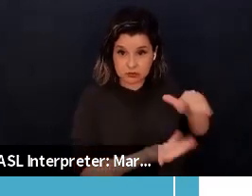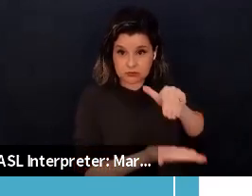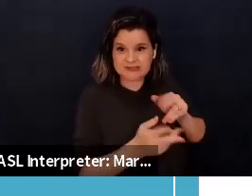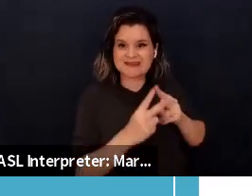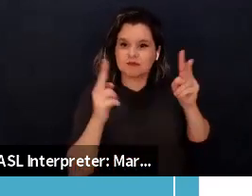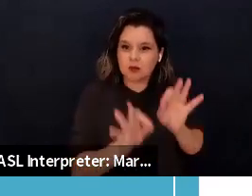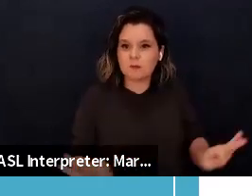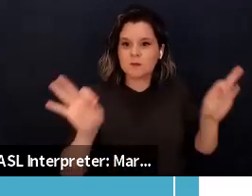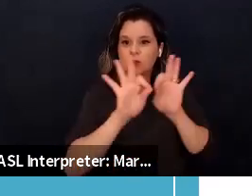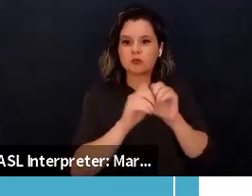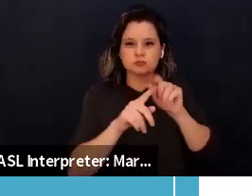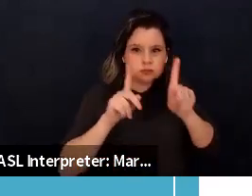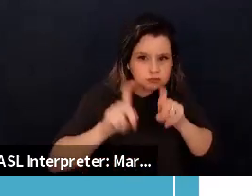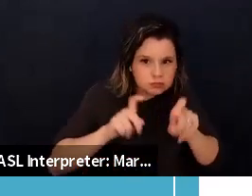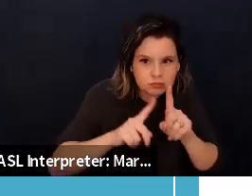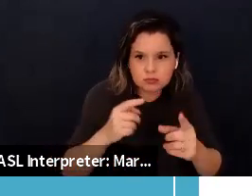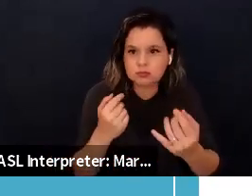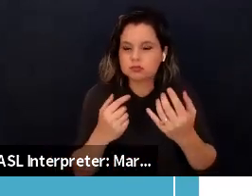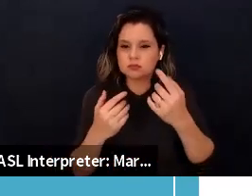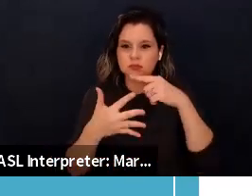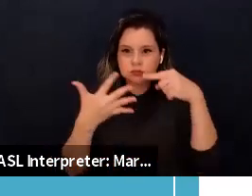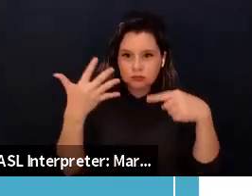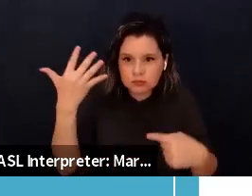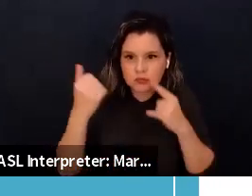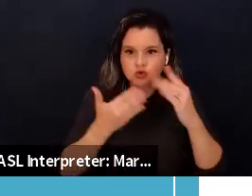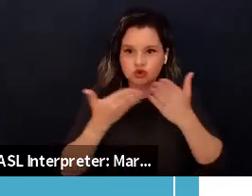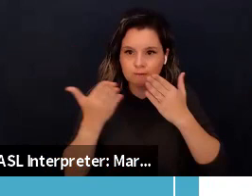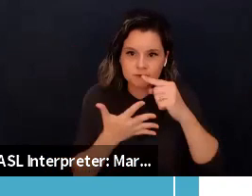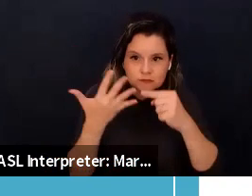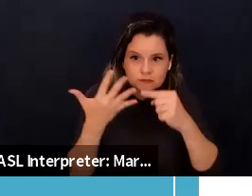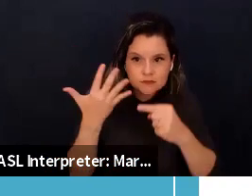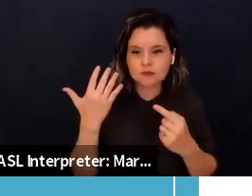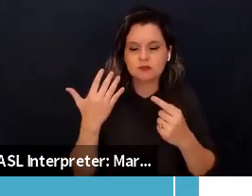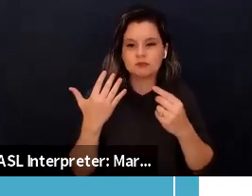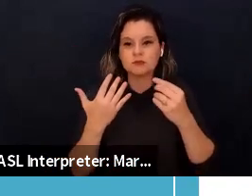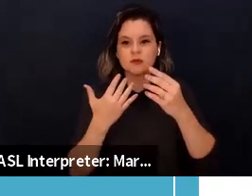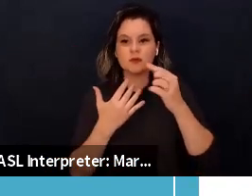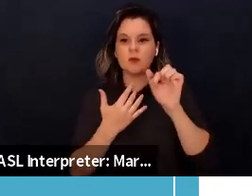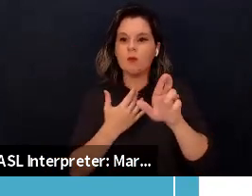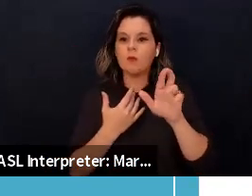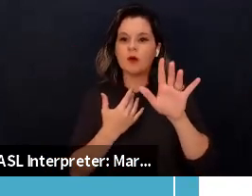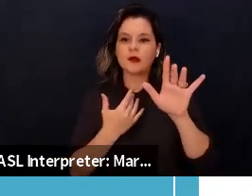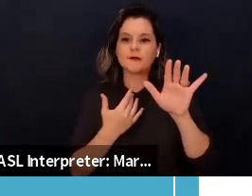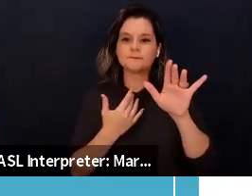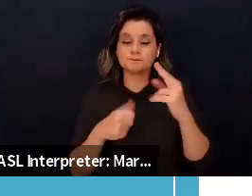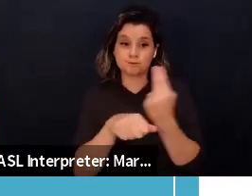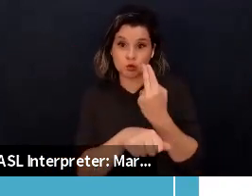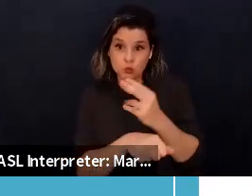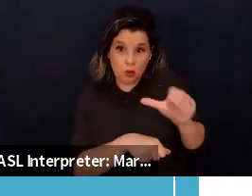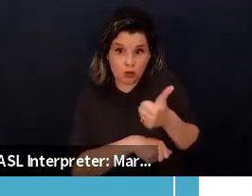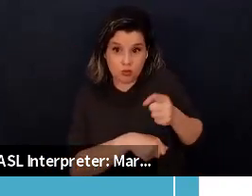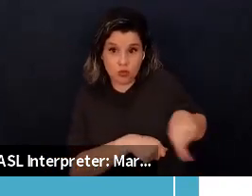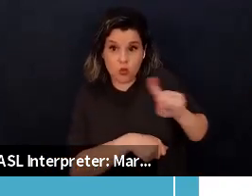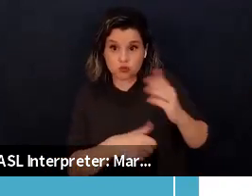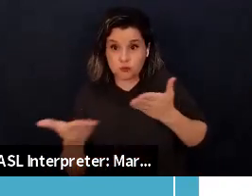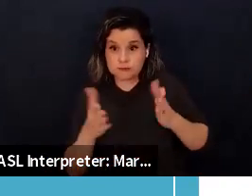importante preguntarles si hay estos servicios o si pueden usar algunos de estos